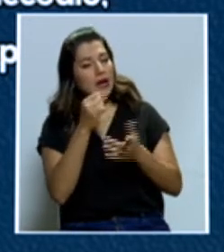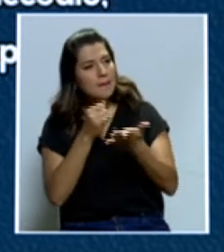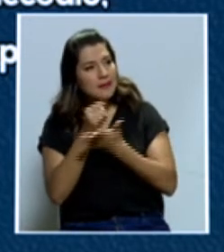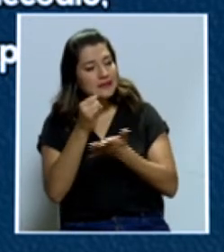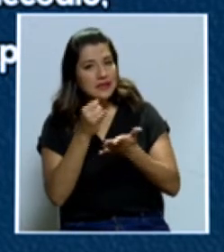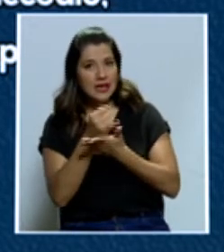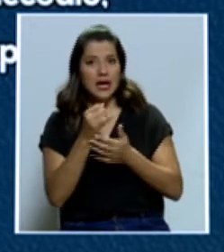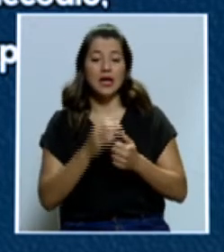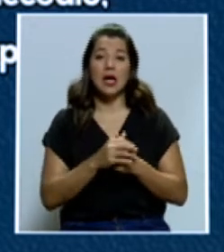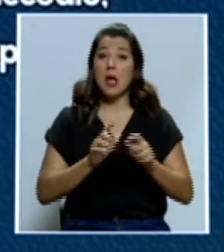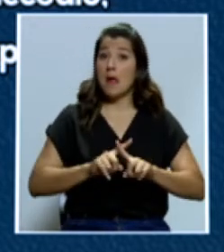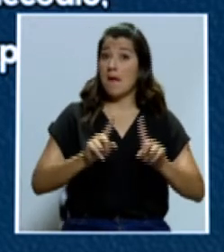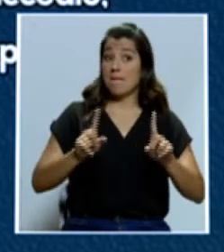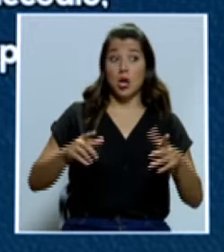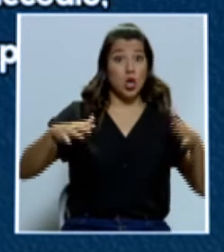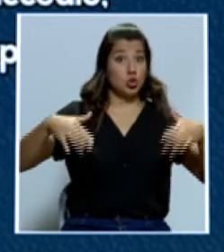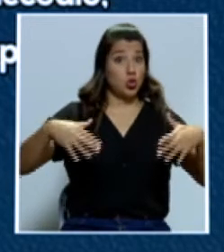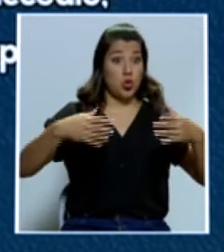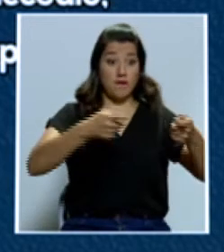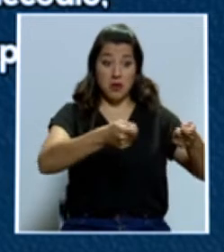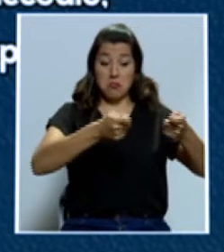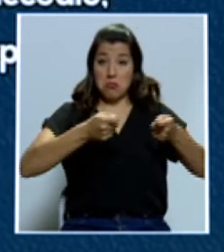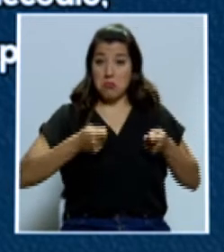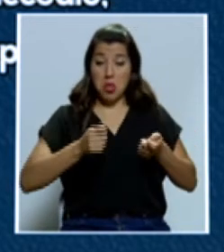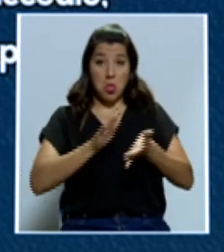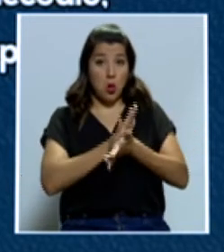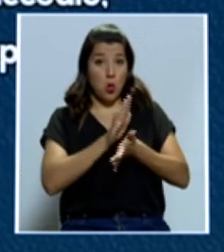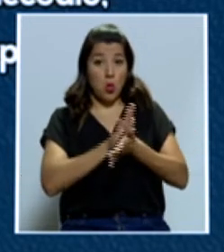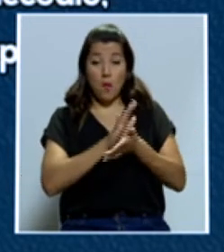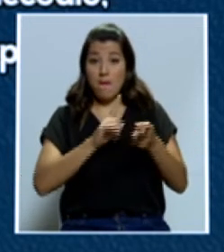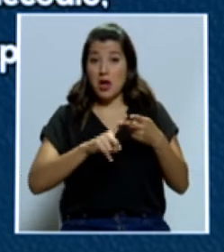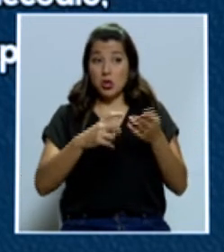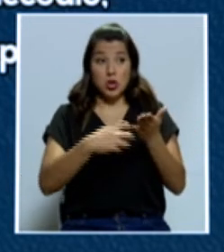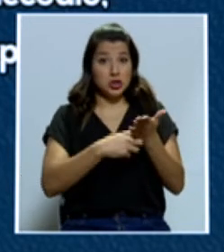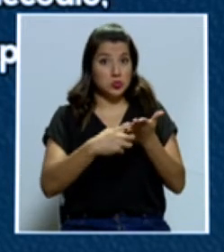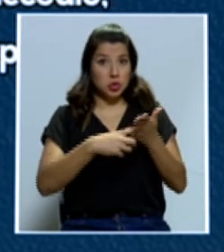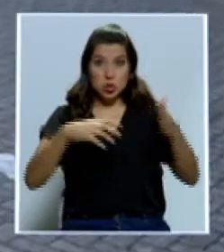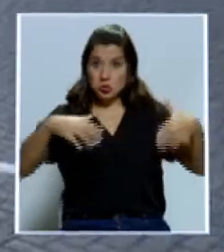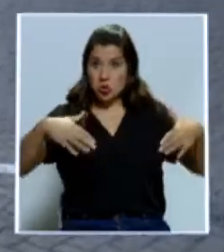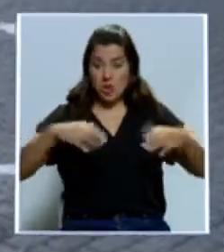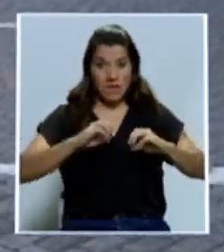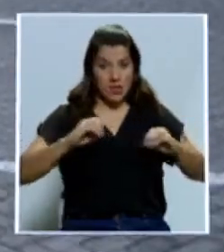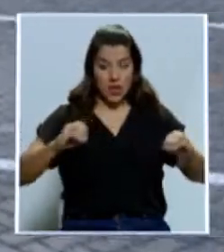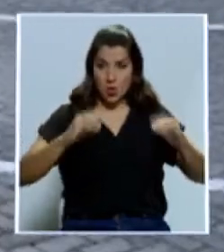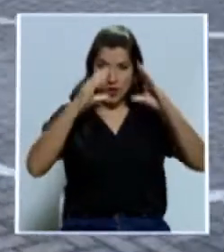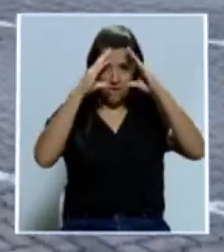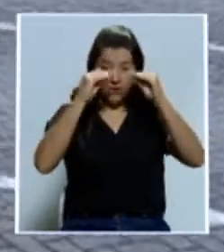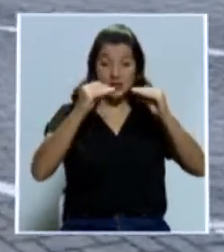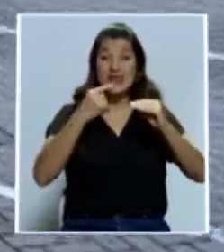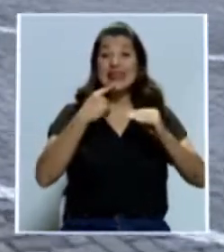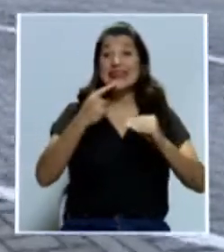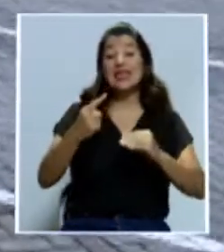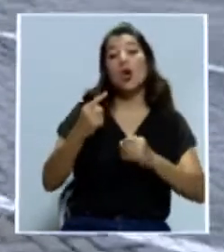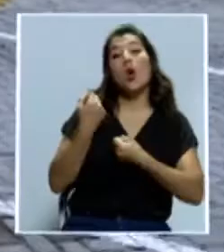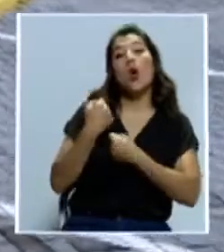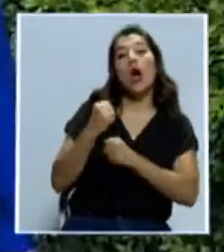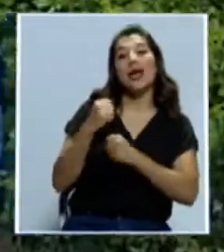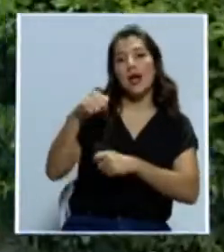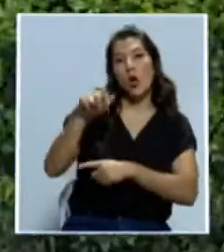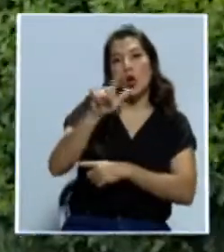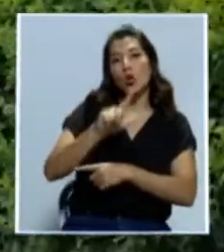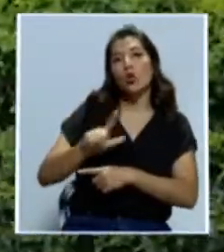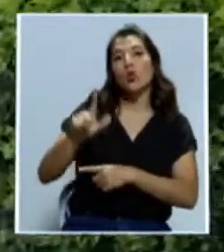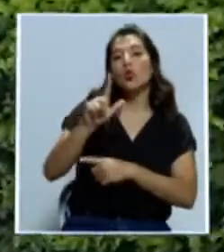no nos ha hecho llegar ningún documento o expediente conteniendo esos supuestos casos. El alcalde dijo este lunes que plantearon la